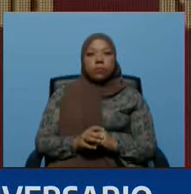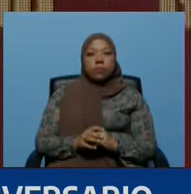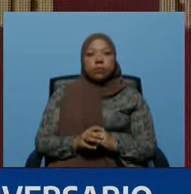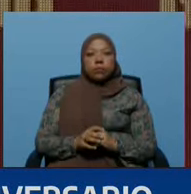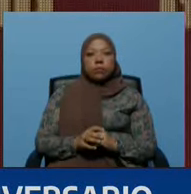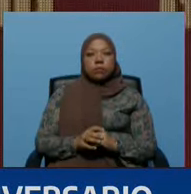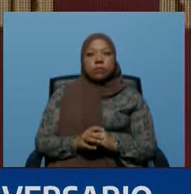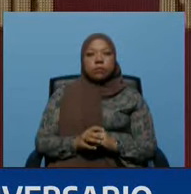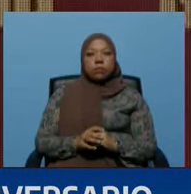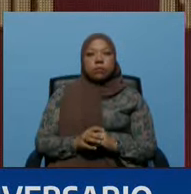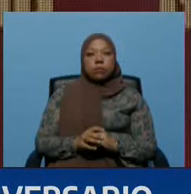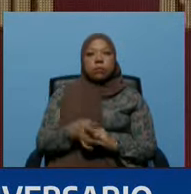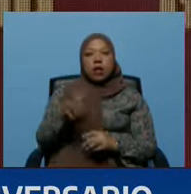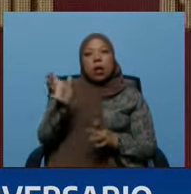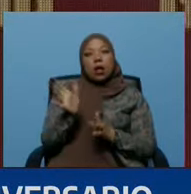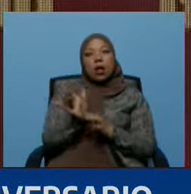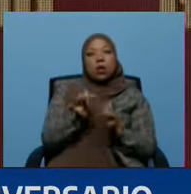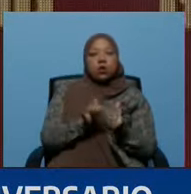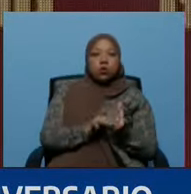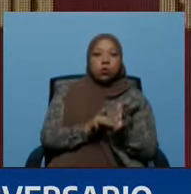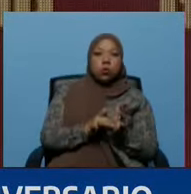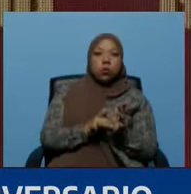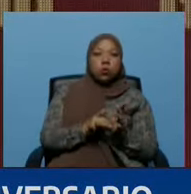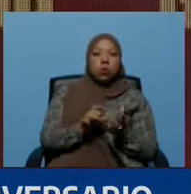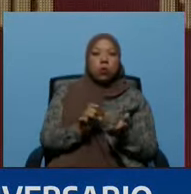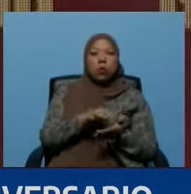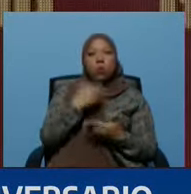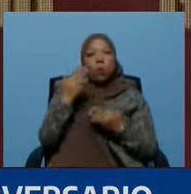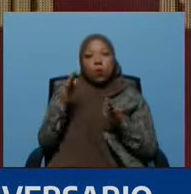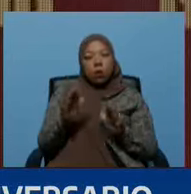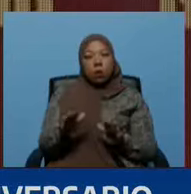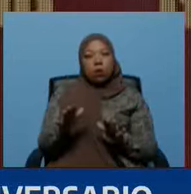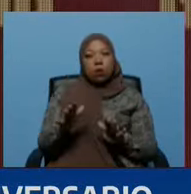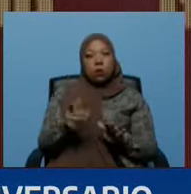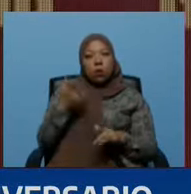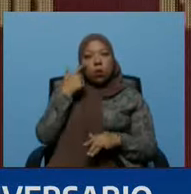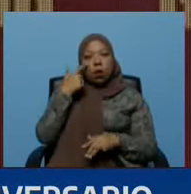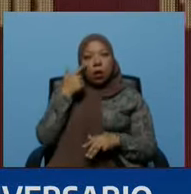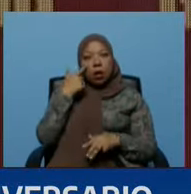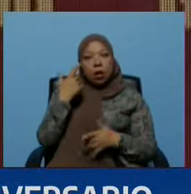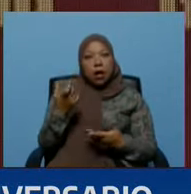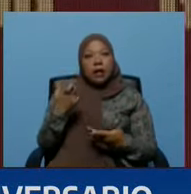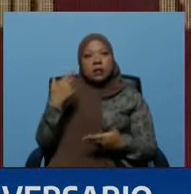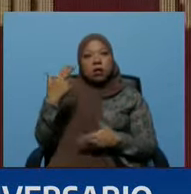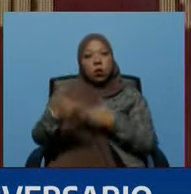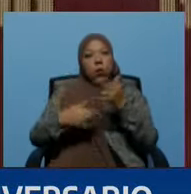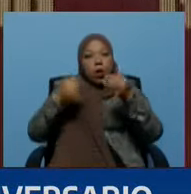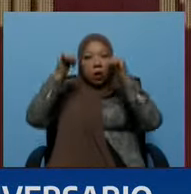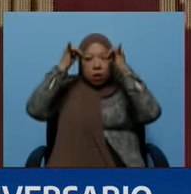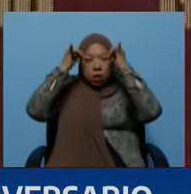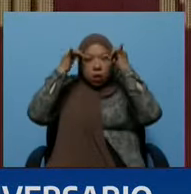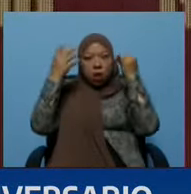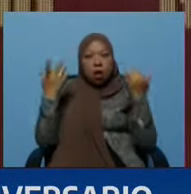Yo le decía, porque Jesús fue al desierto a verse con el diablo.